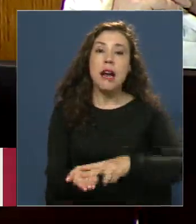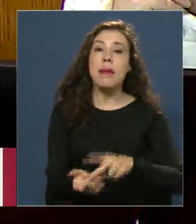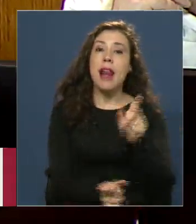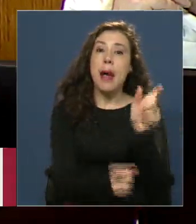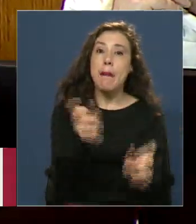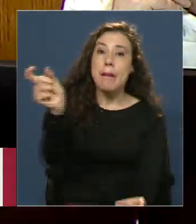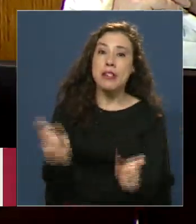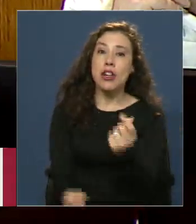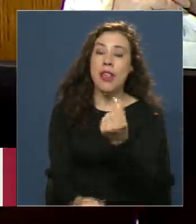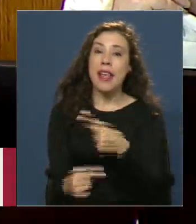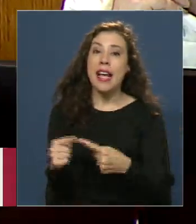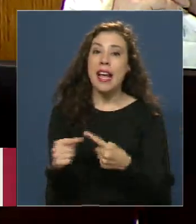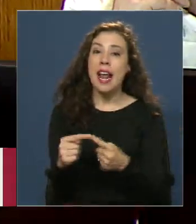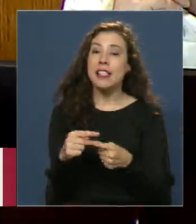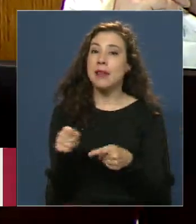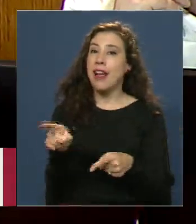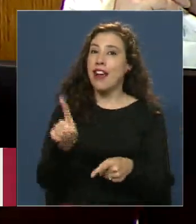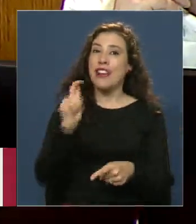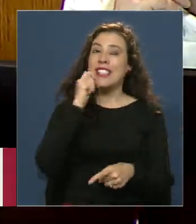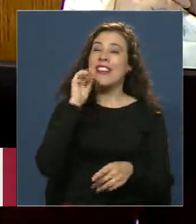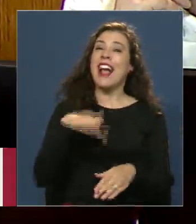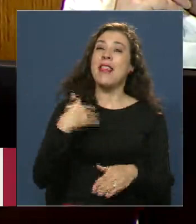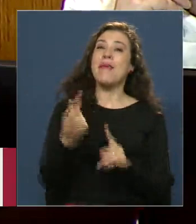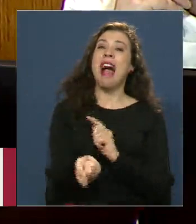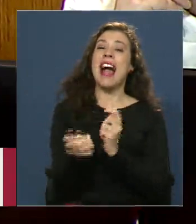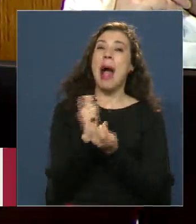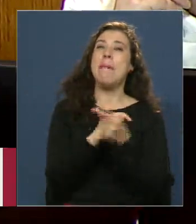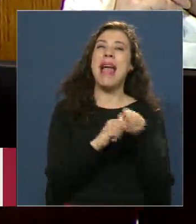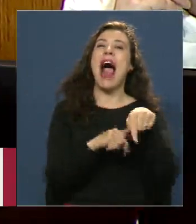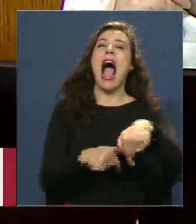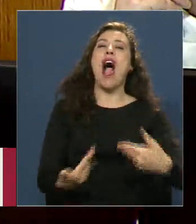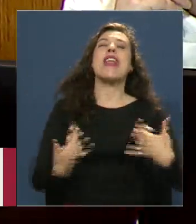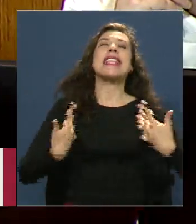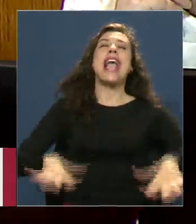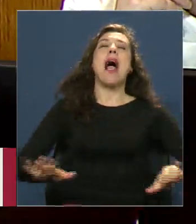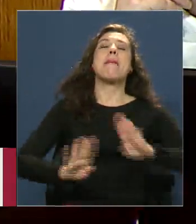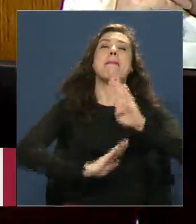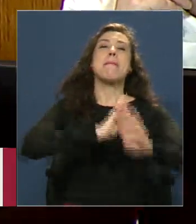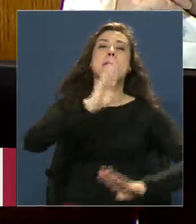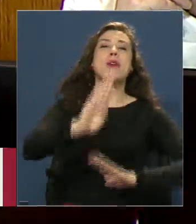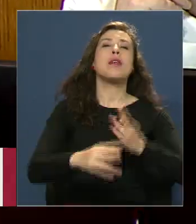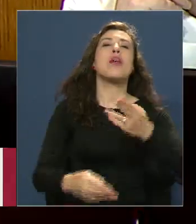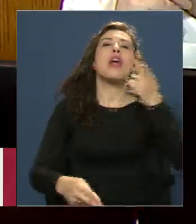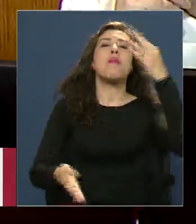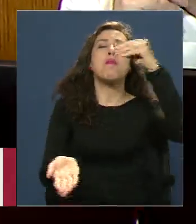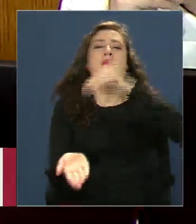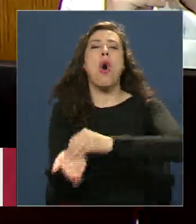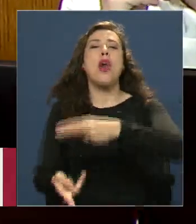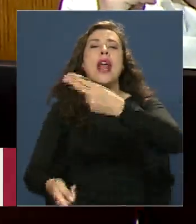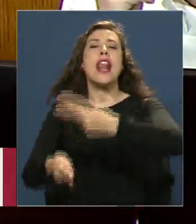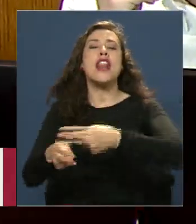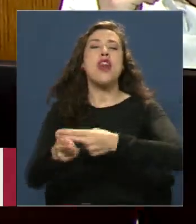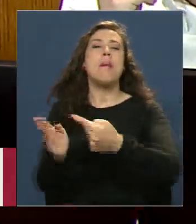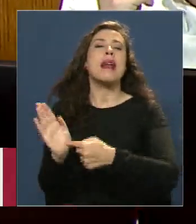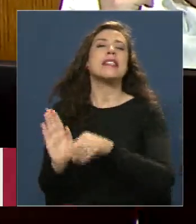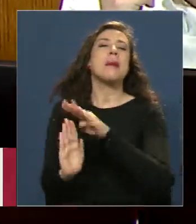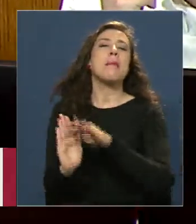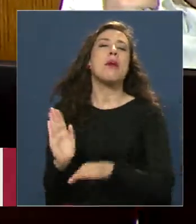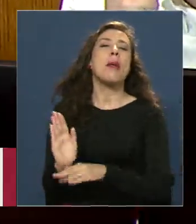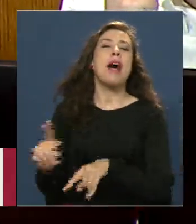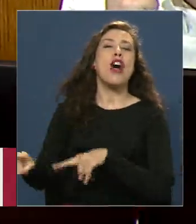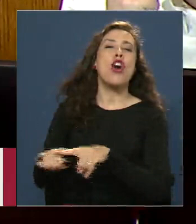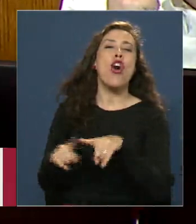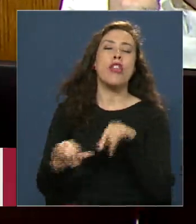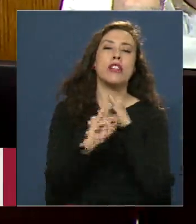clase media no pasará a estar protegida porque bautizamos este pequeño programa de coordinación y